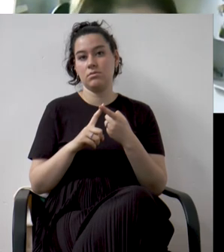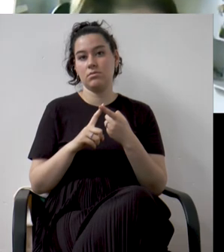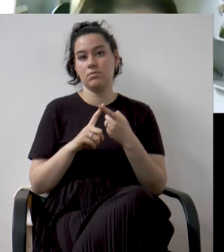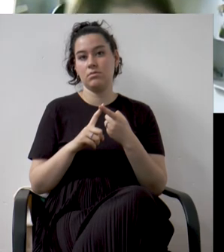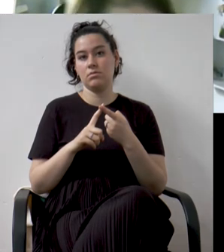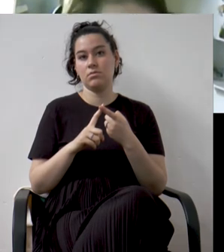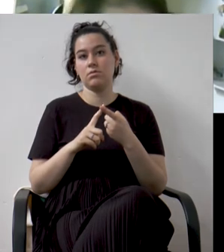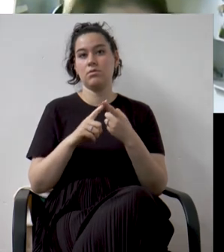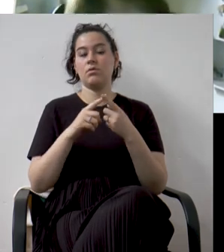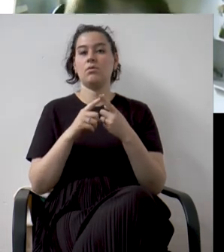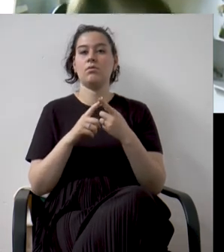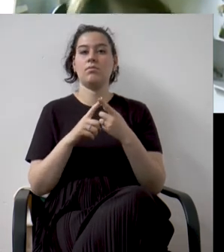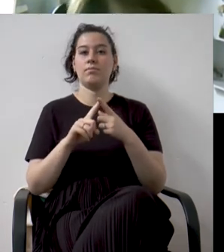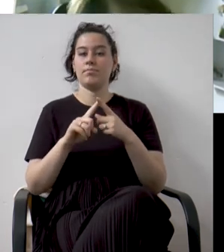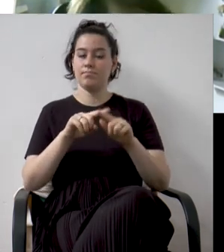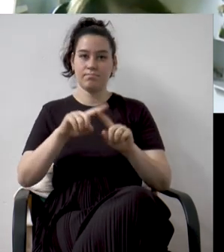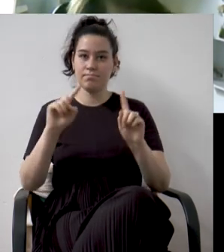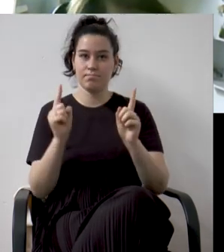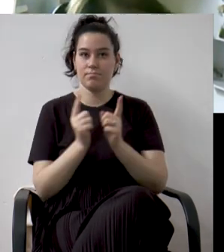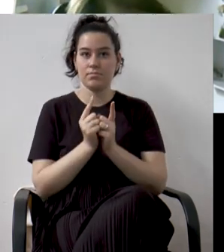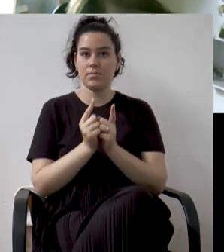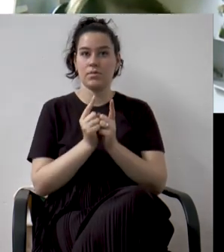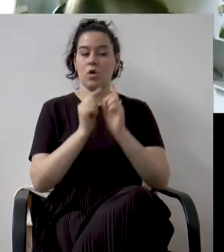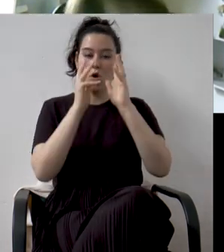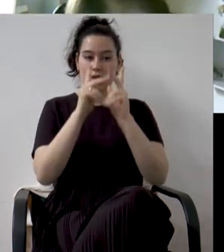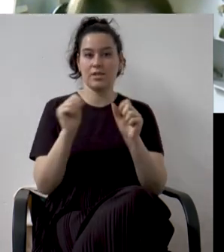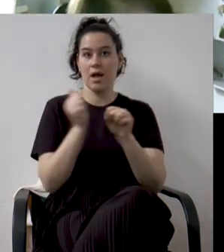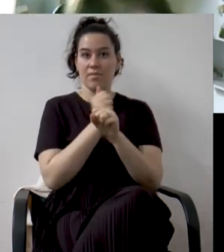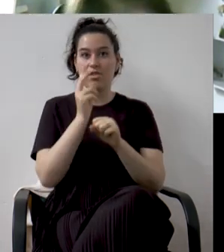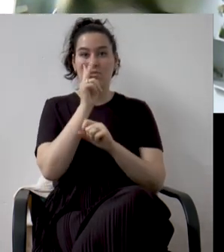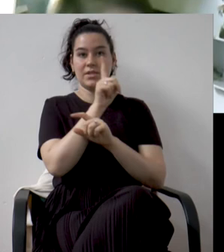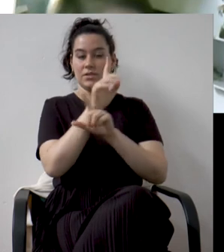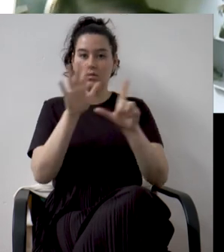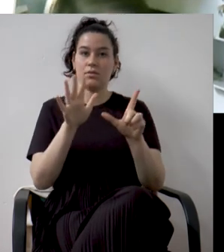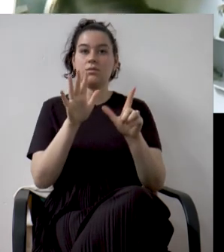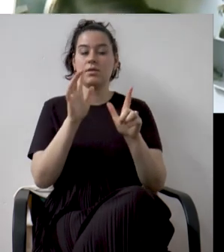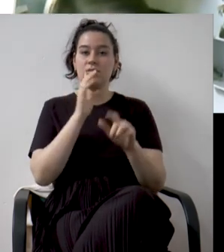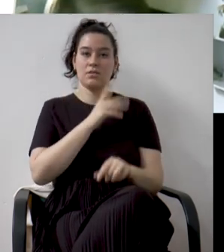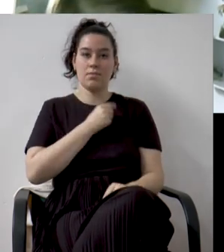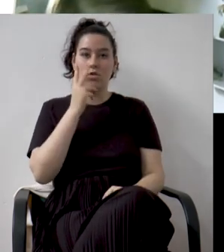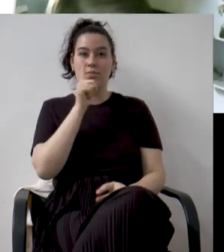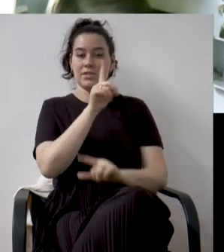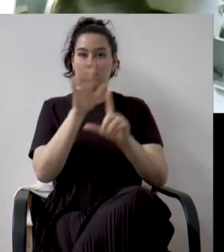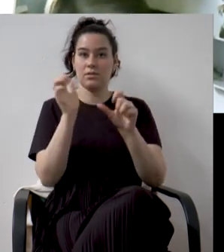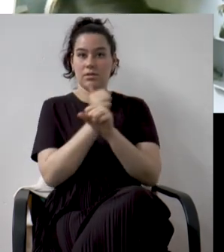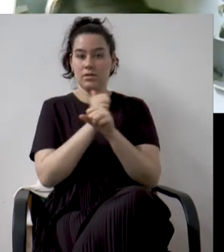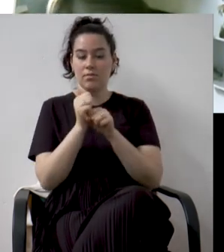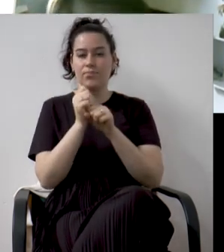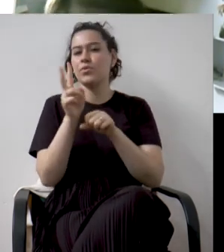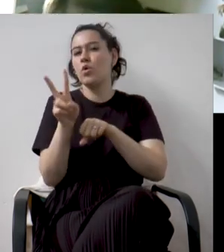para hacer el resumen breve. La ordenanza aprobada en 2017 en diciembre del 2017,